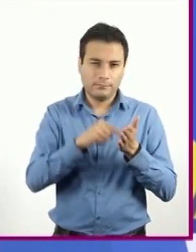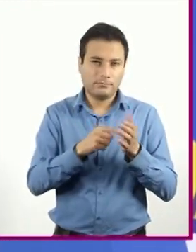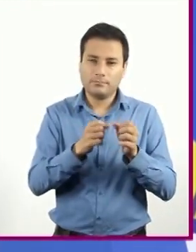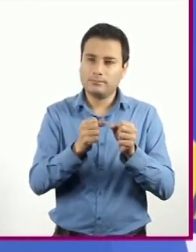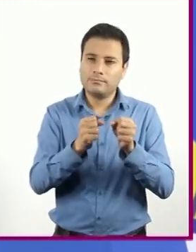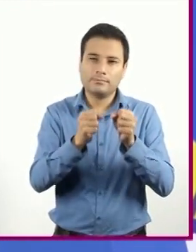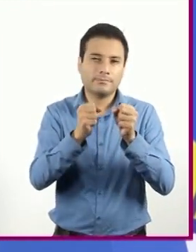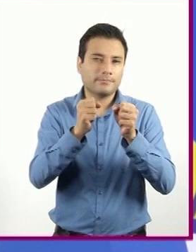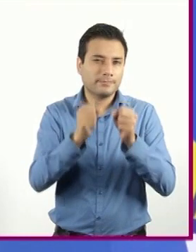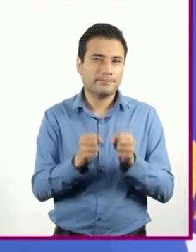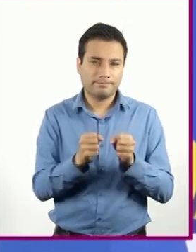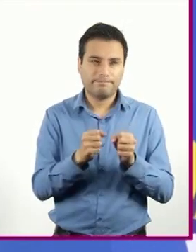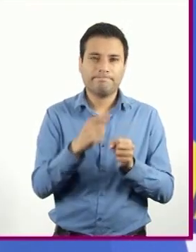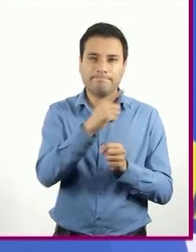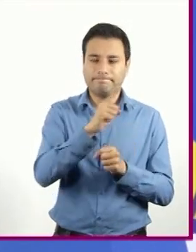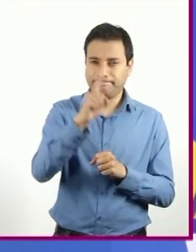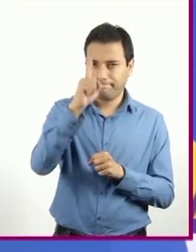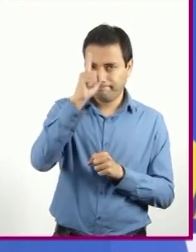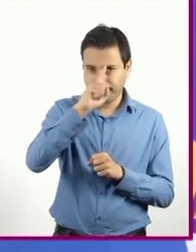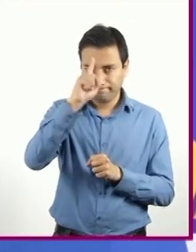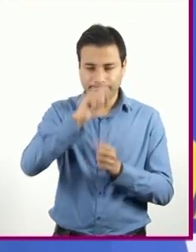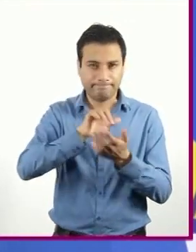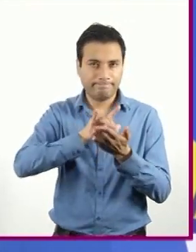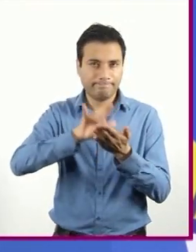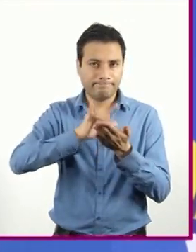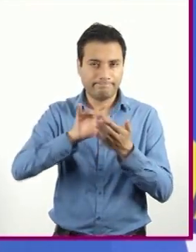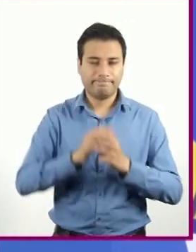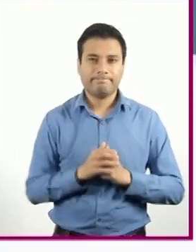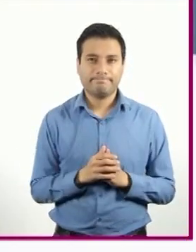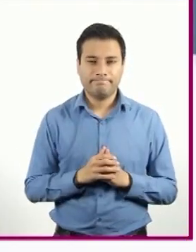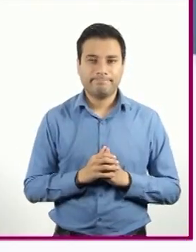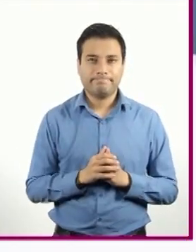proporcionará las orientaciones necesarias.